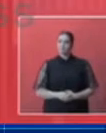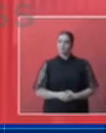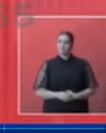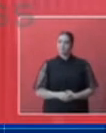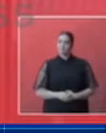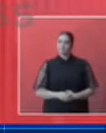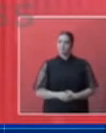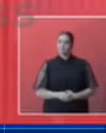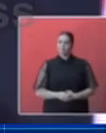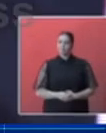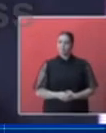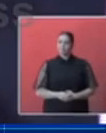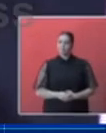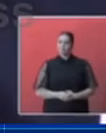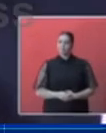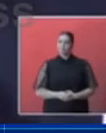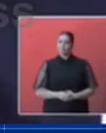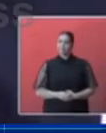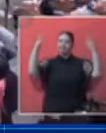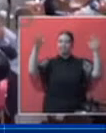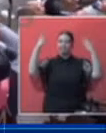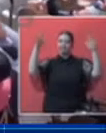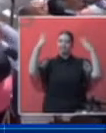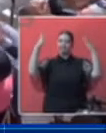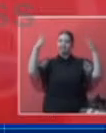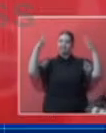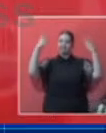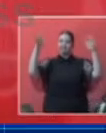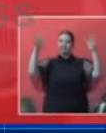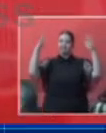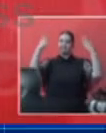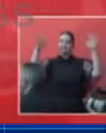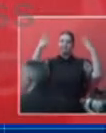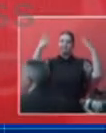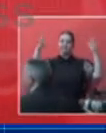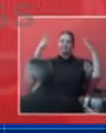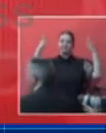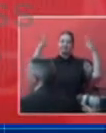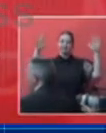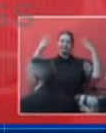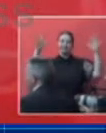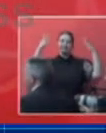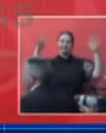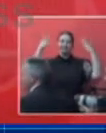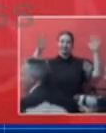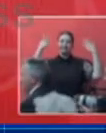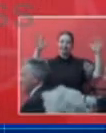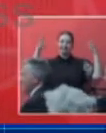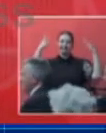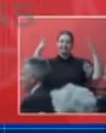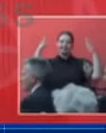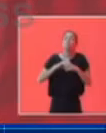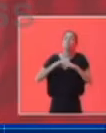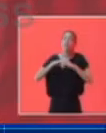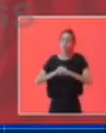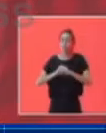por ahí, por la Puerta del Sol, con una bronca que le cayó de esas que hacen historia. Y que yo no sé para qué se meten en todo esto, la verdad,